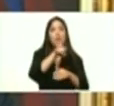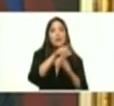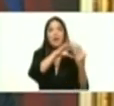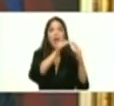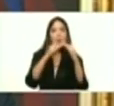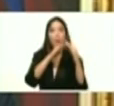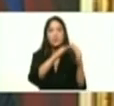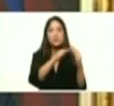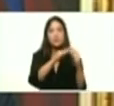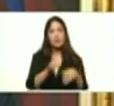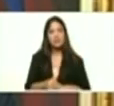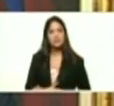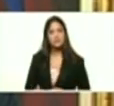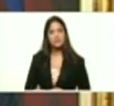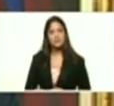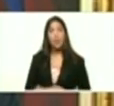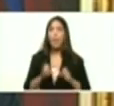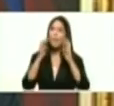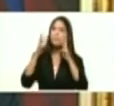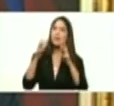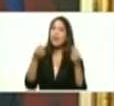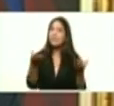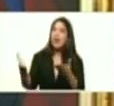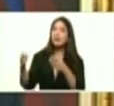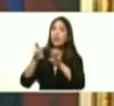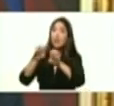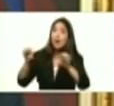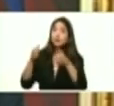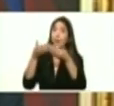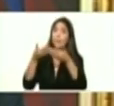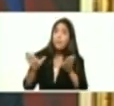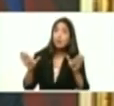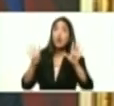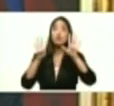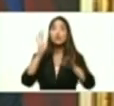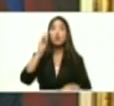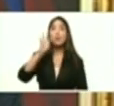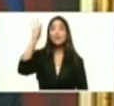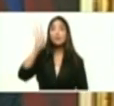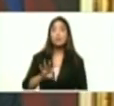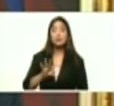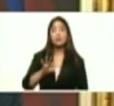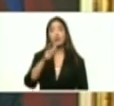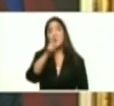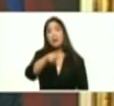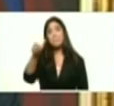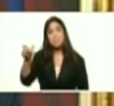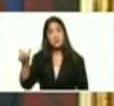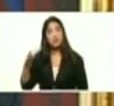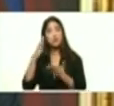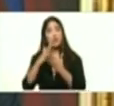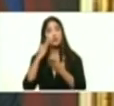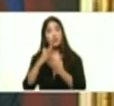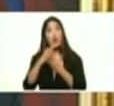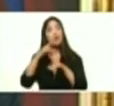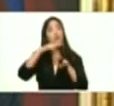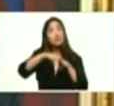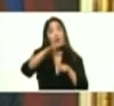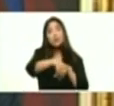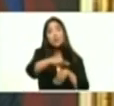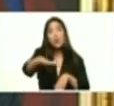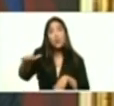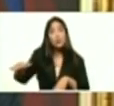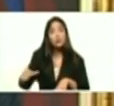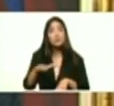y no fue un milagro, llevar la educación pública, ya casi al 90% de escolaridad, y que nuestros niños y